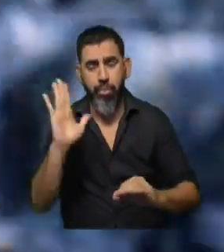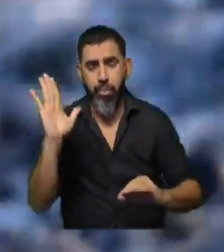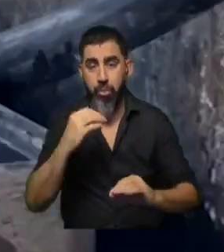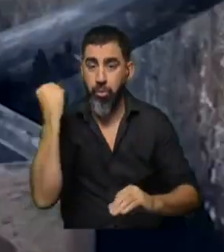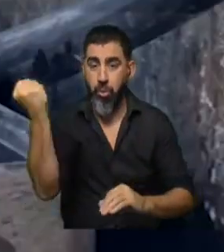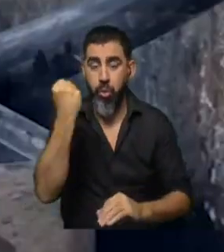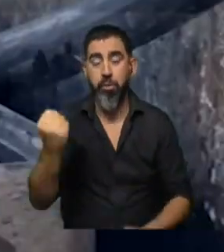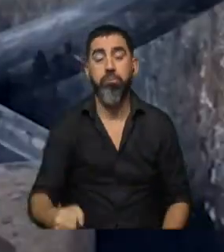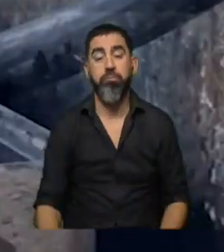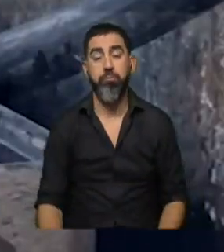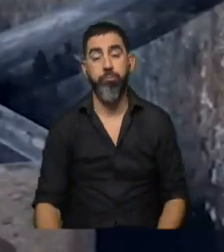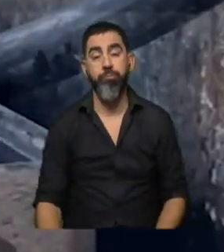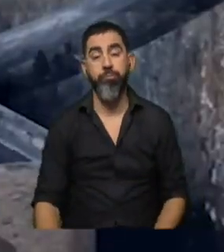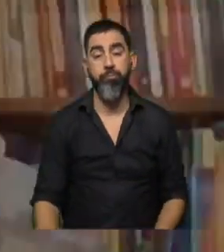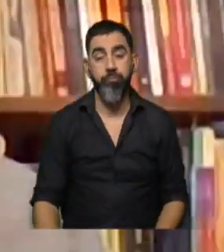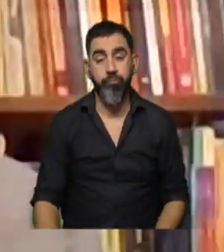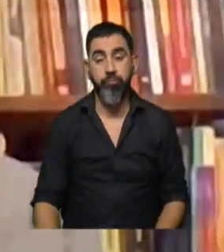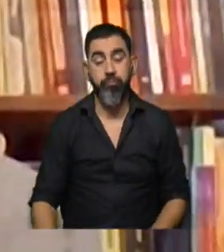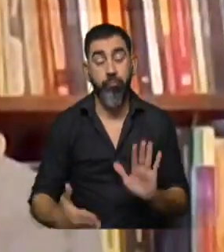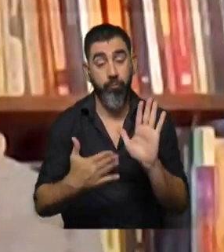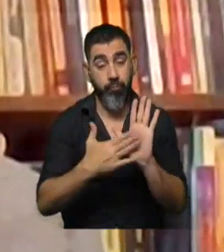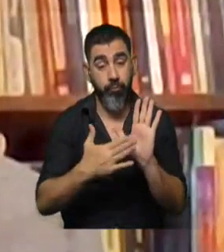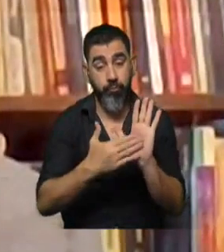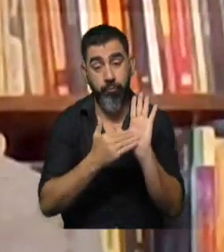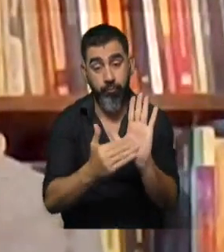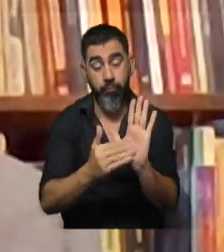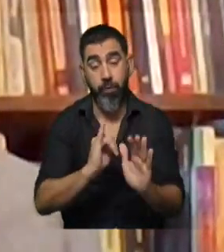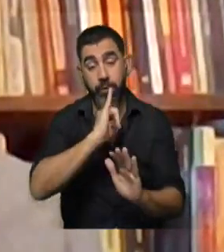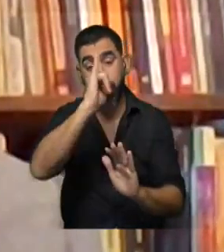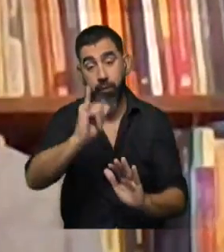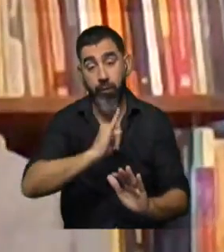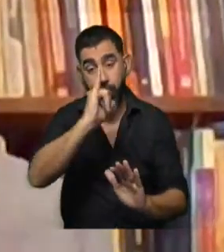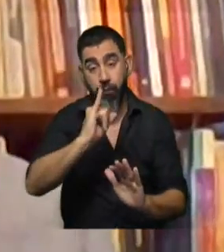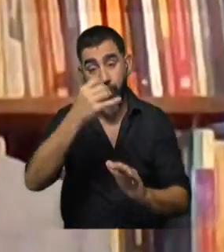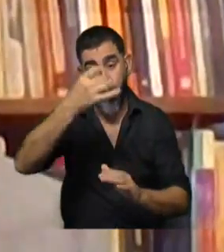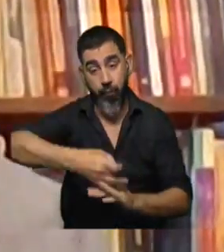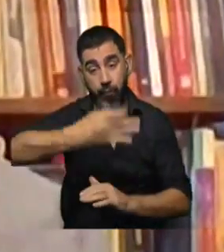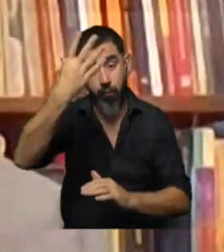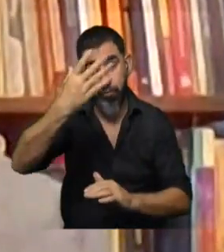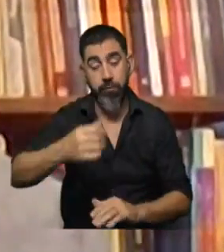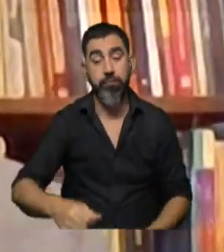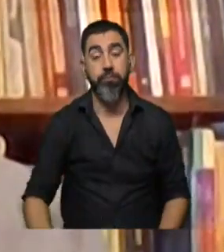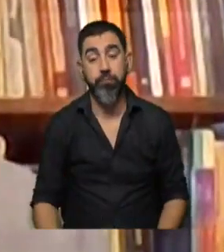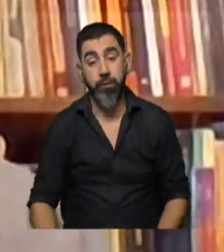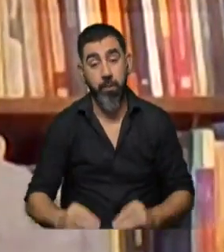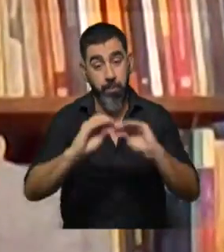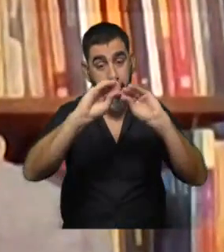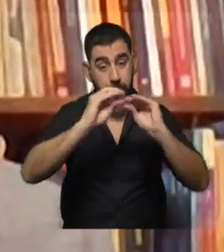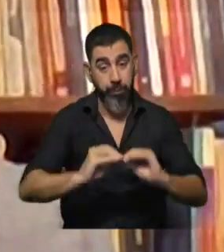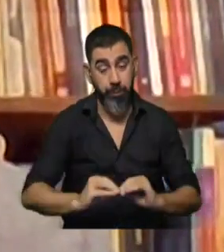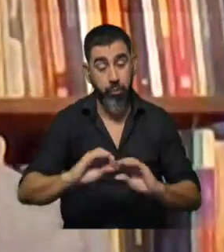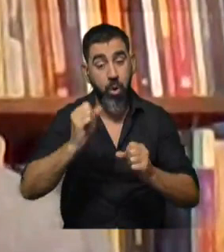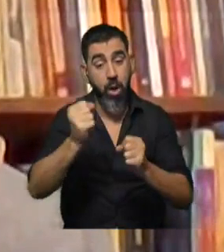significativo Nosotros hemos demostrado en base a informes oficiales al presupuesto que